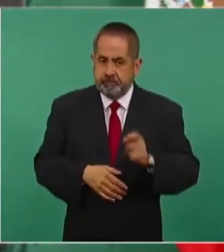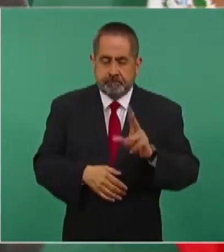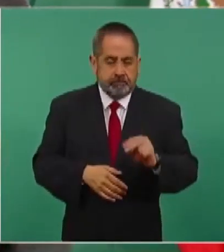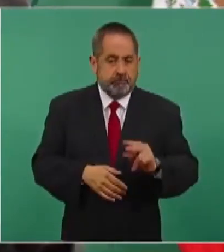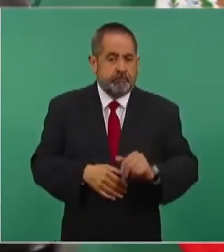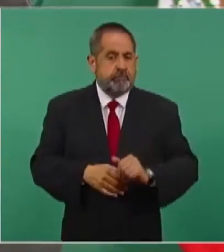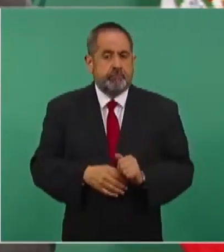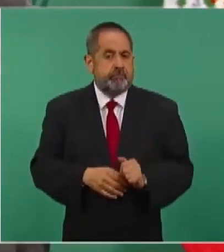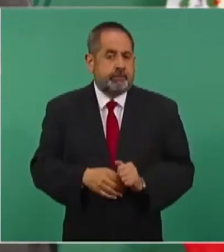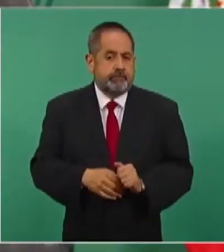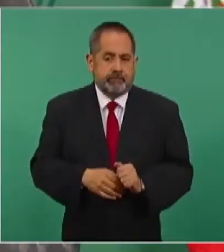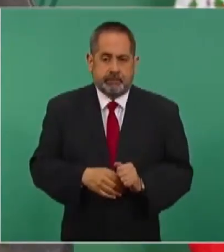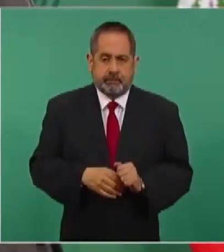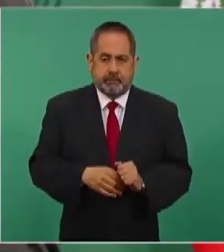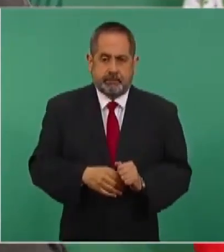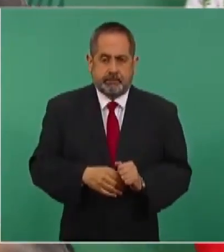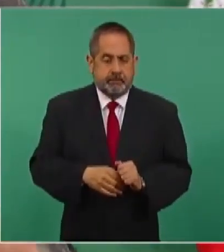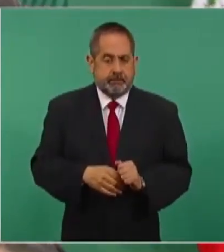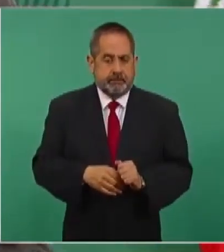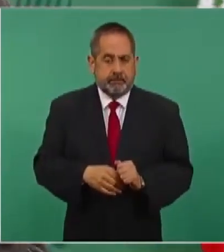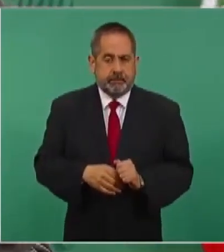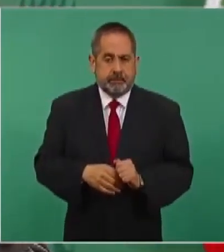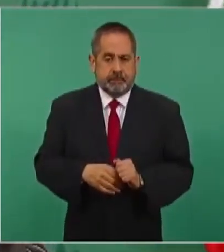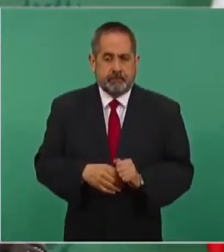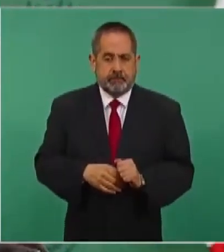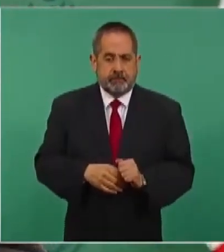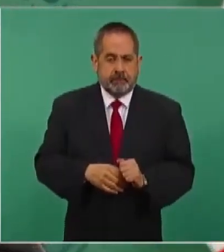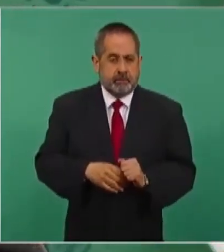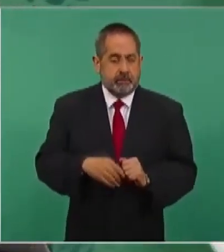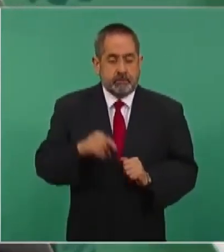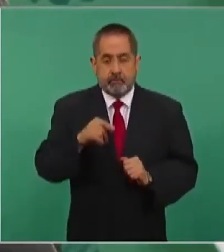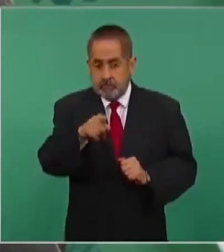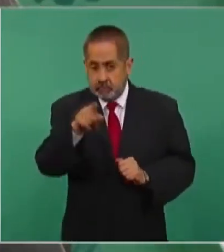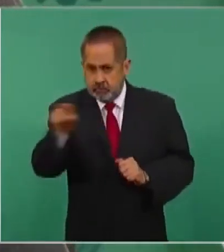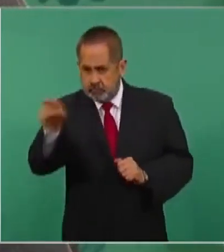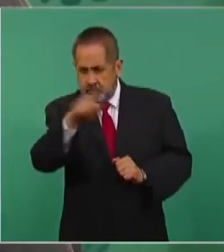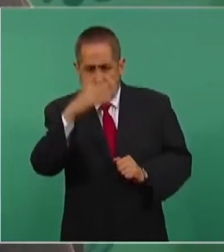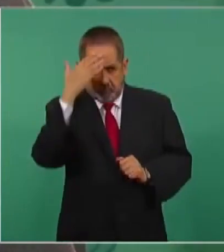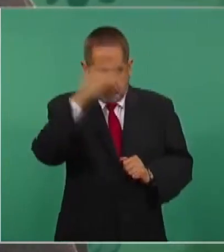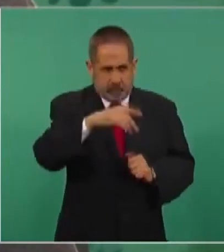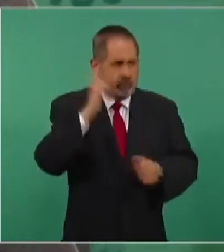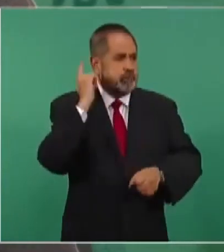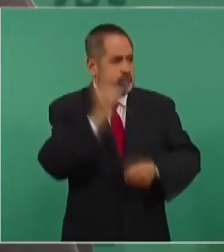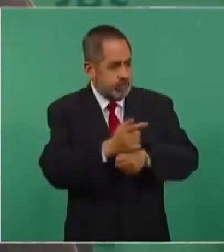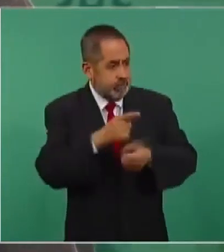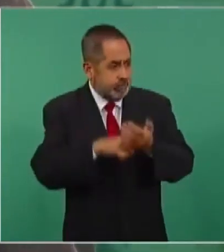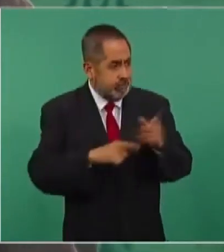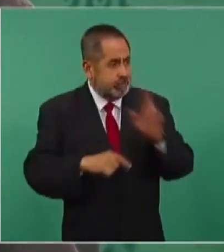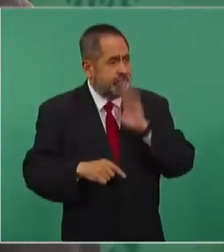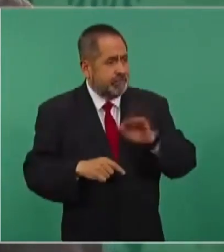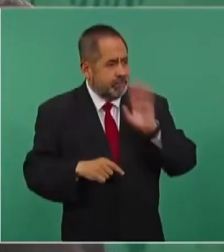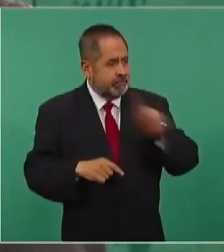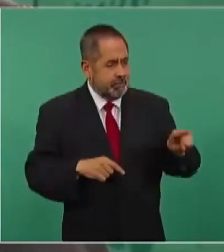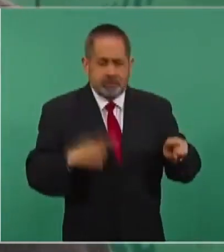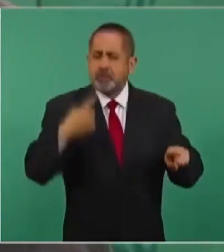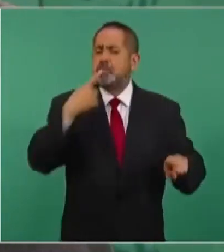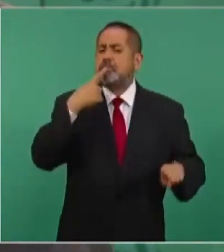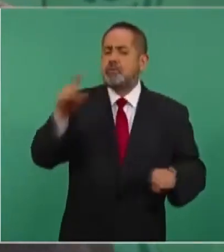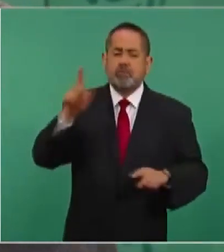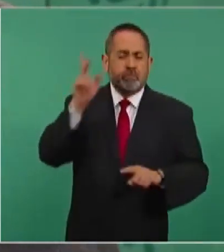presenten las pruebas a las instancias